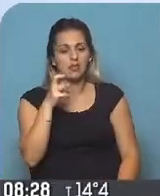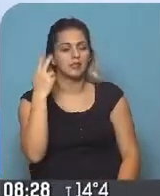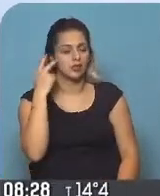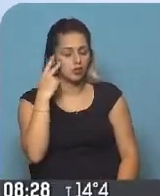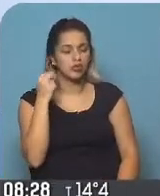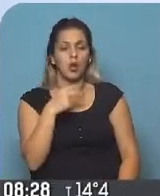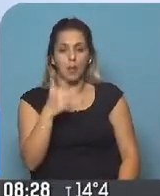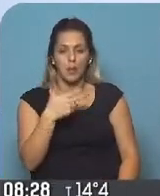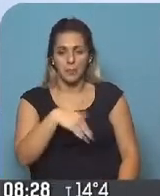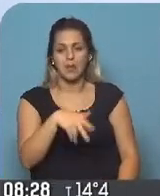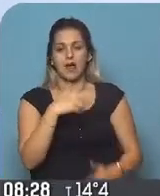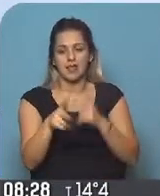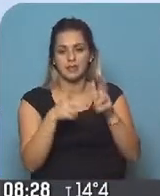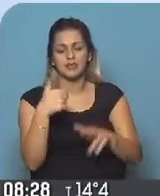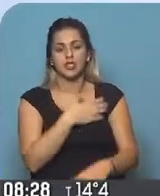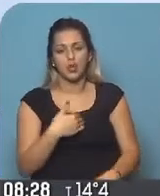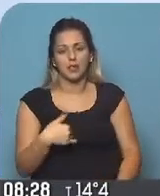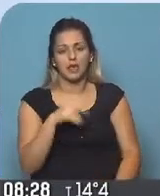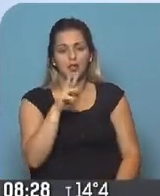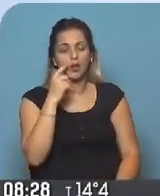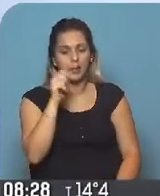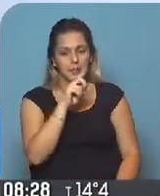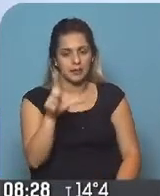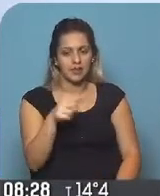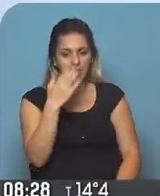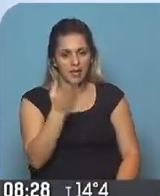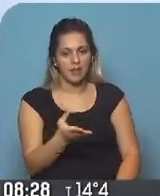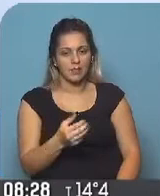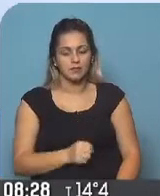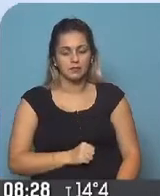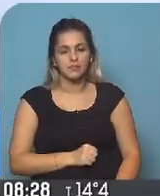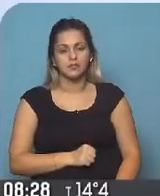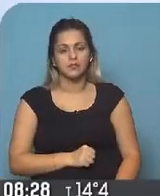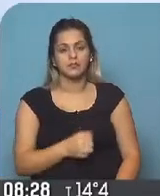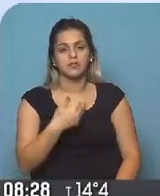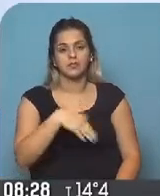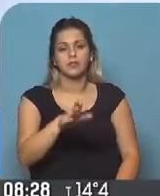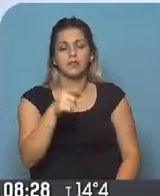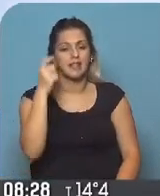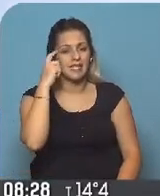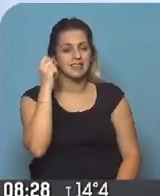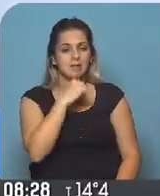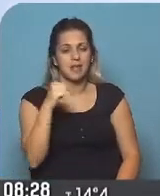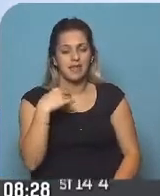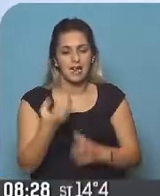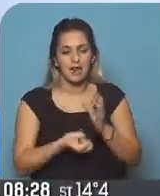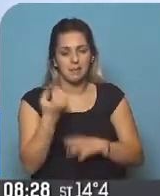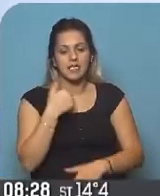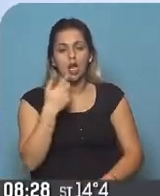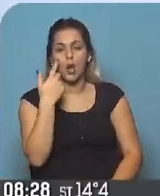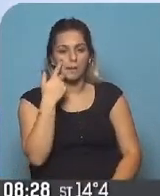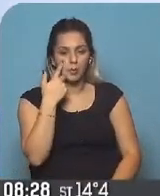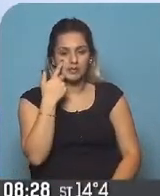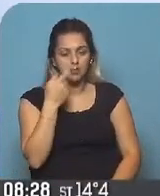la jornada de hoy la gobernadora de la provincia de Buenos Aires, María Eugenia Vidal, a partir de las 10:30 de la mañana en el municipio